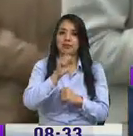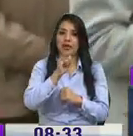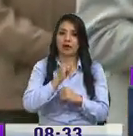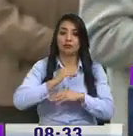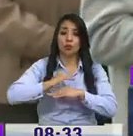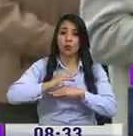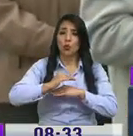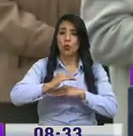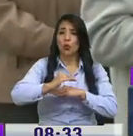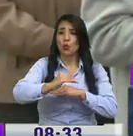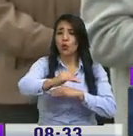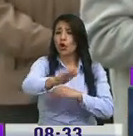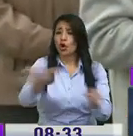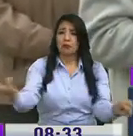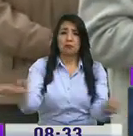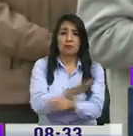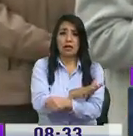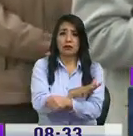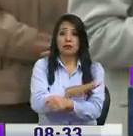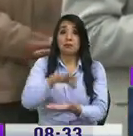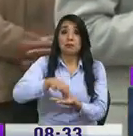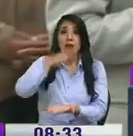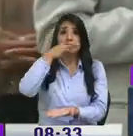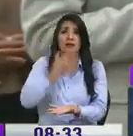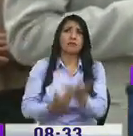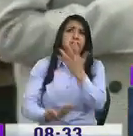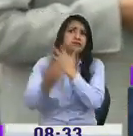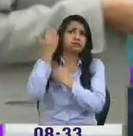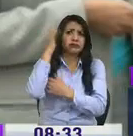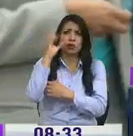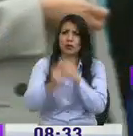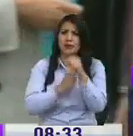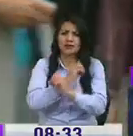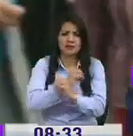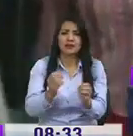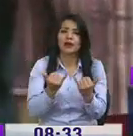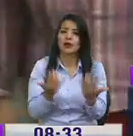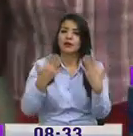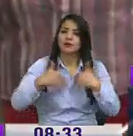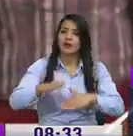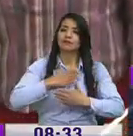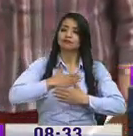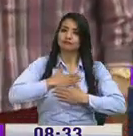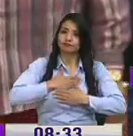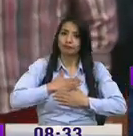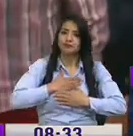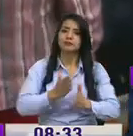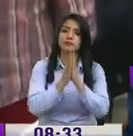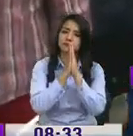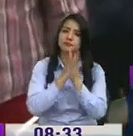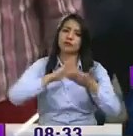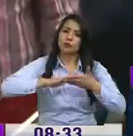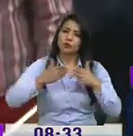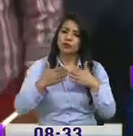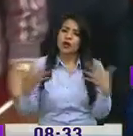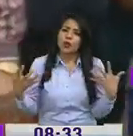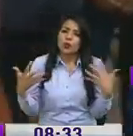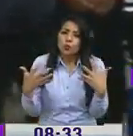de La Magdalena pasa de los 50 años. Sentirnos orgullosos y pedir a la comunidad que nos unamos, ya